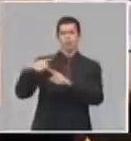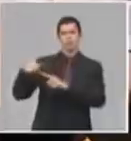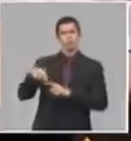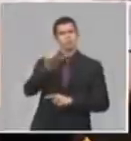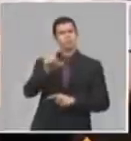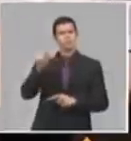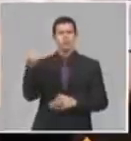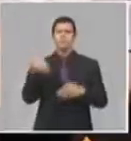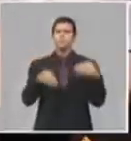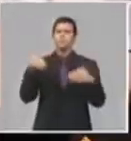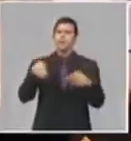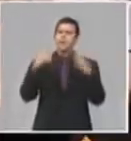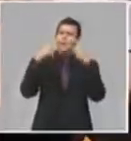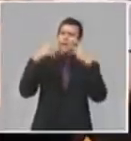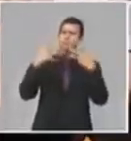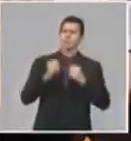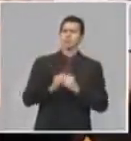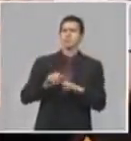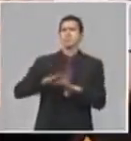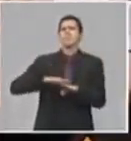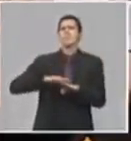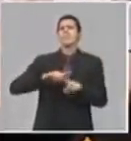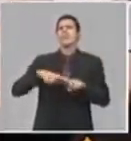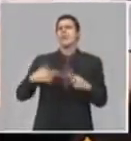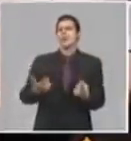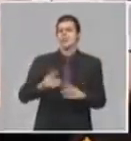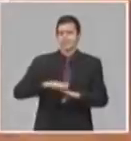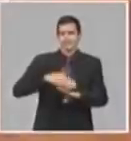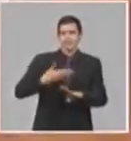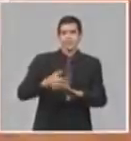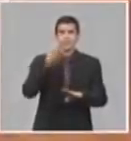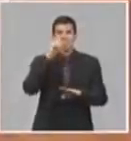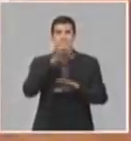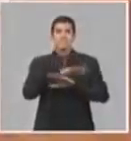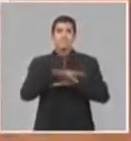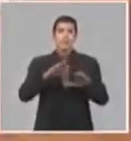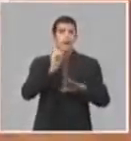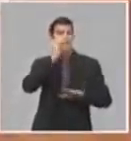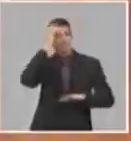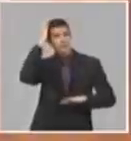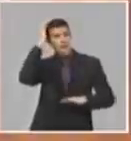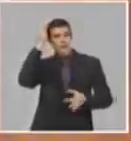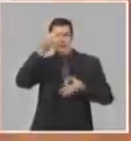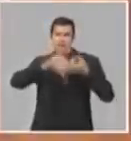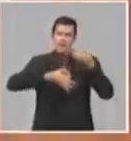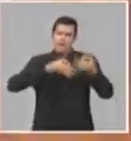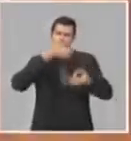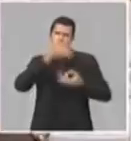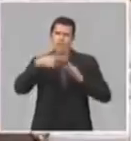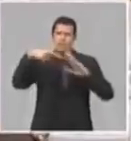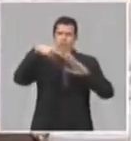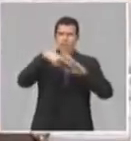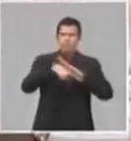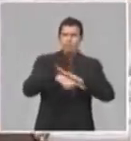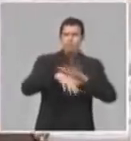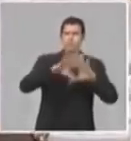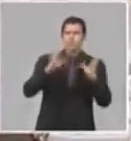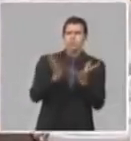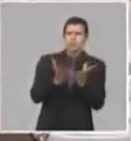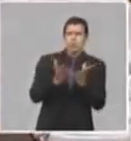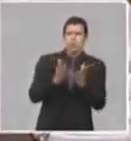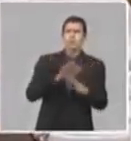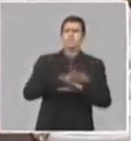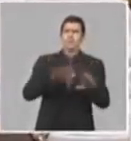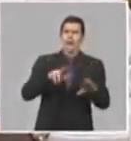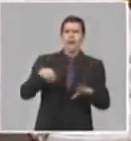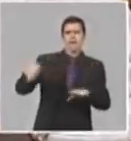y compañero Héctor y Ana María, que ellos, después del discurso del presidente, profundizarán y